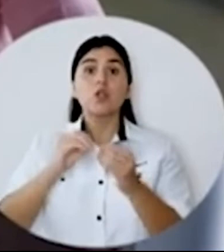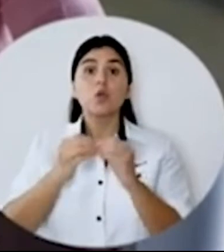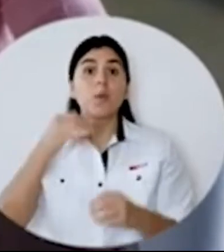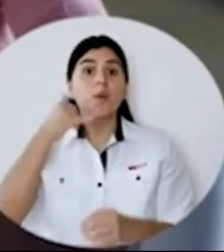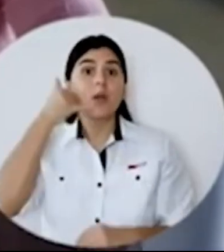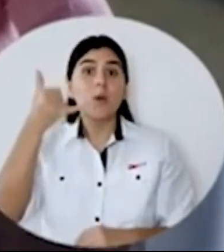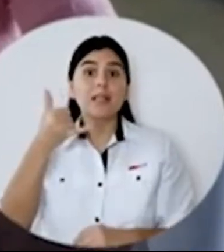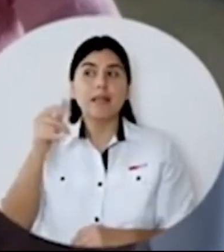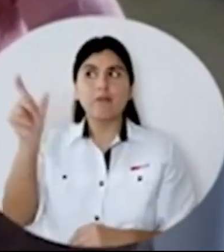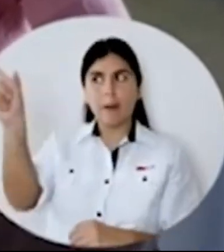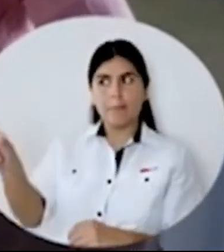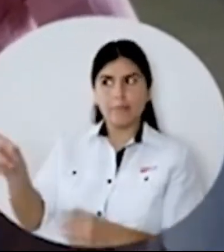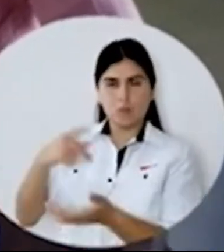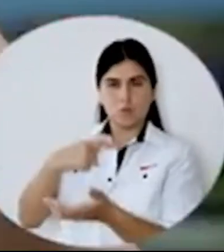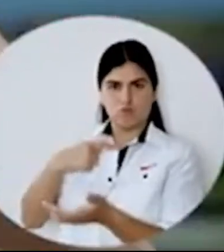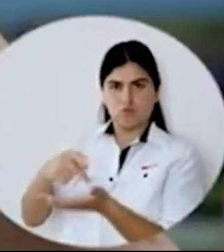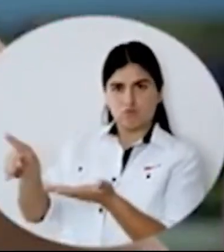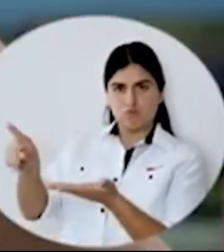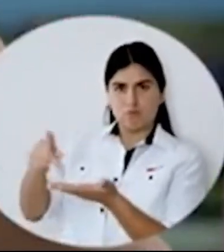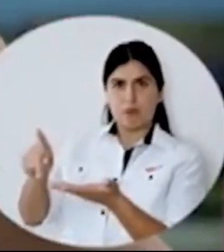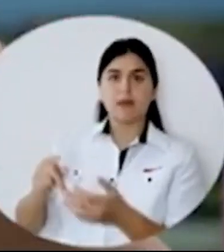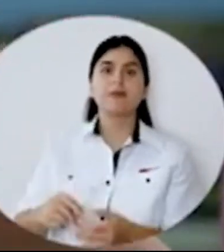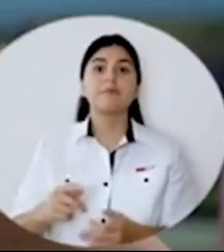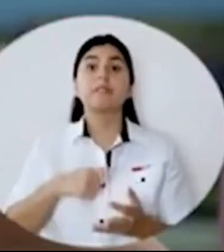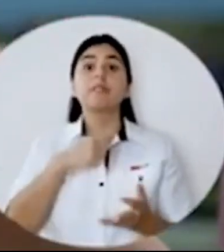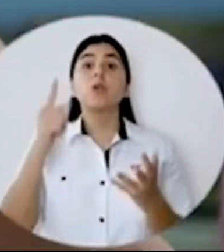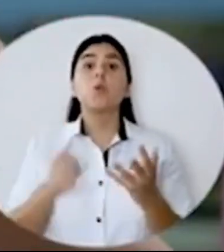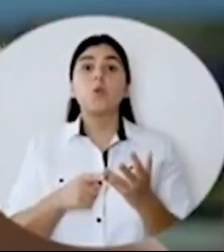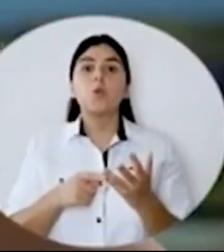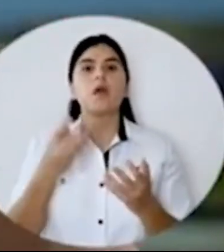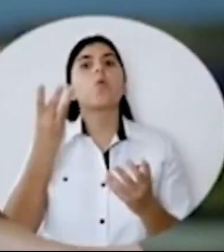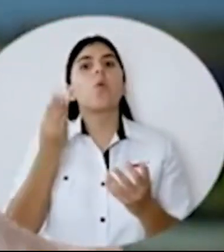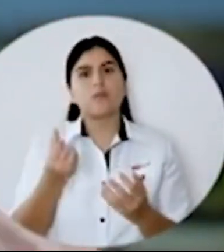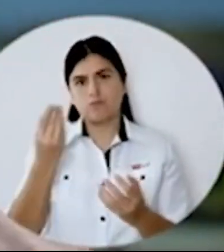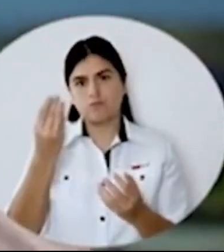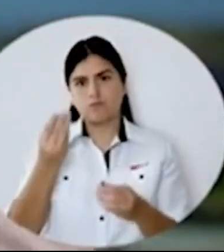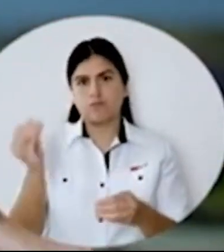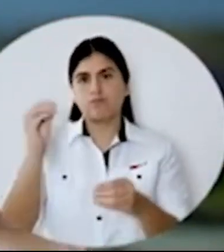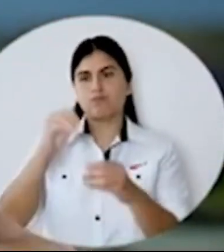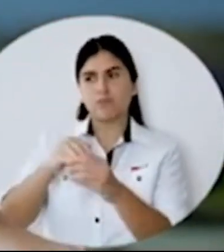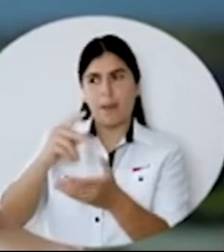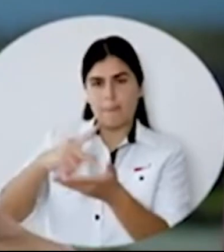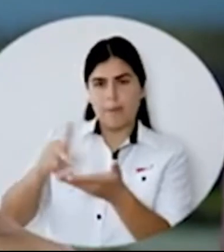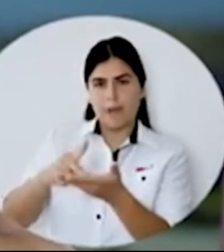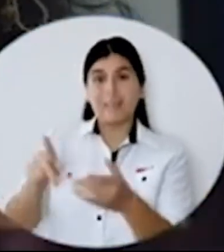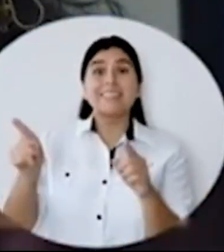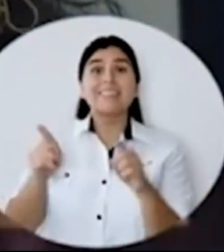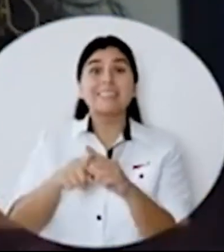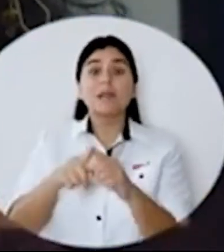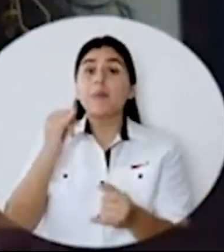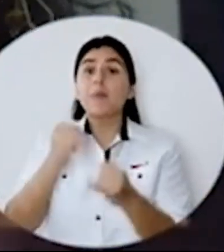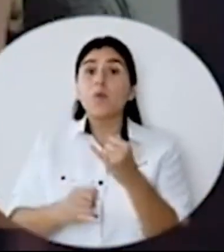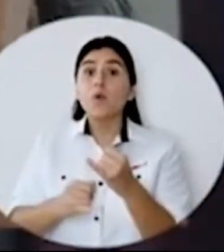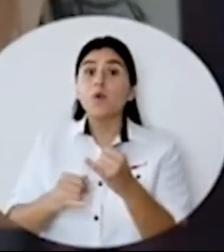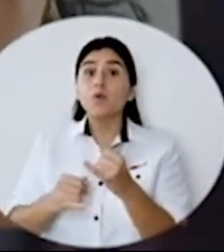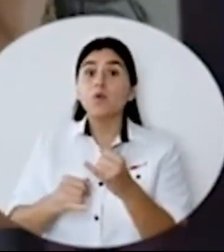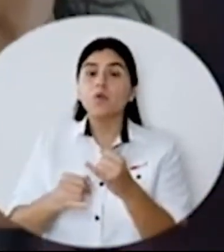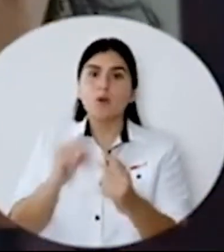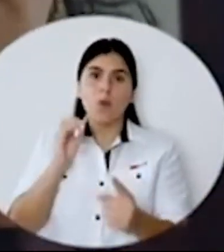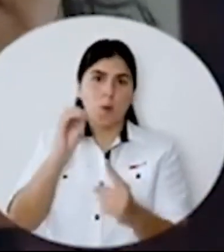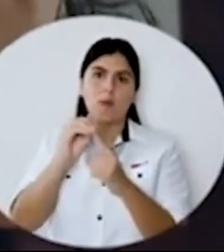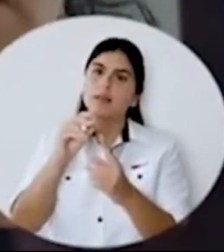de la persona que le vas a pagar. Luego, el monto a pagar. Y el motivo del pago para cuando revises la cuenta.